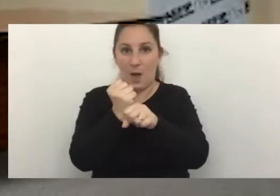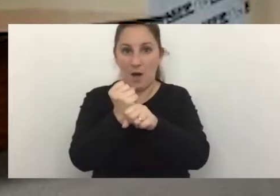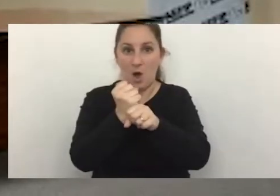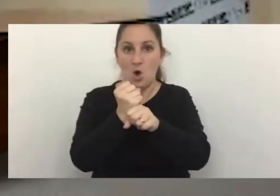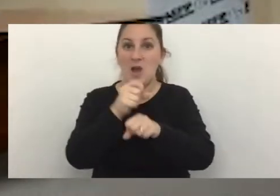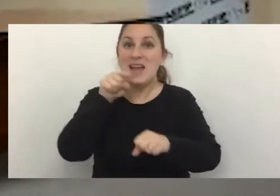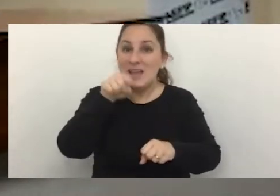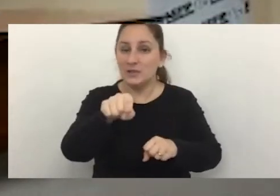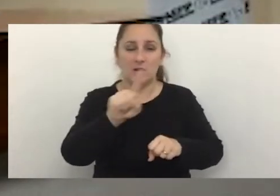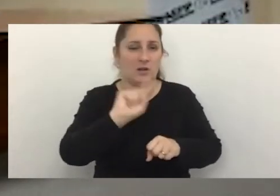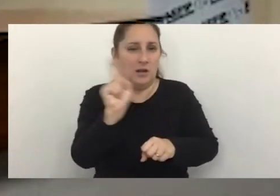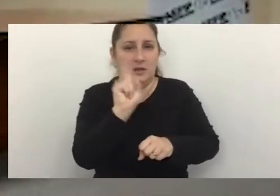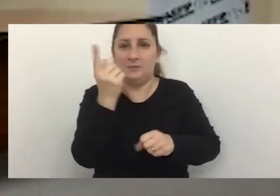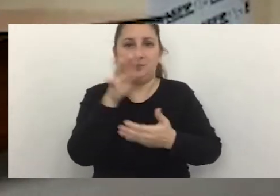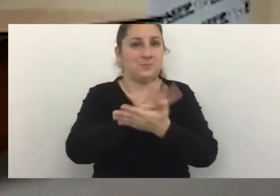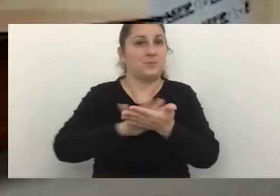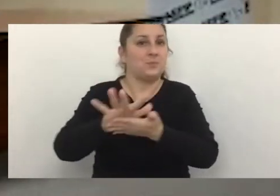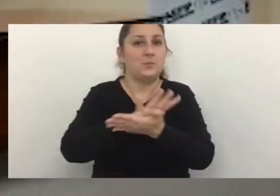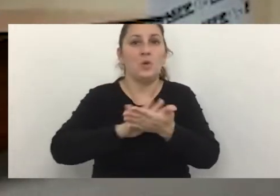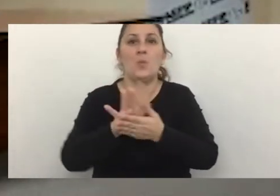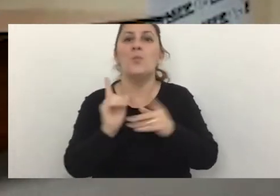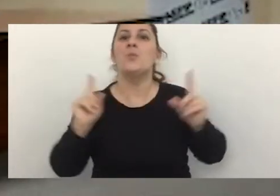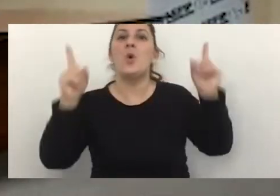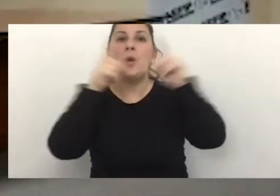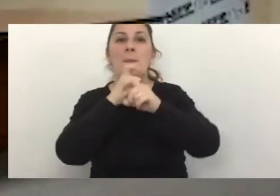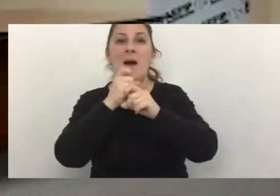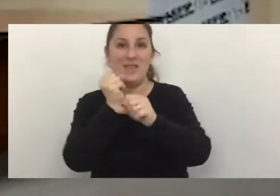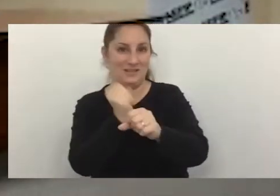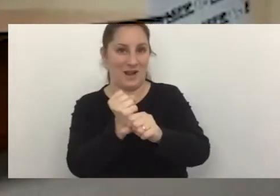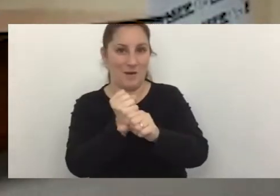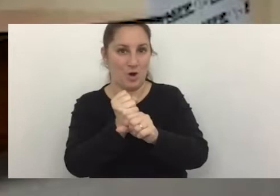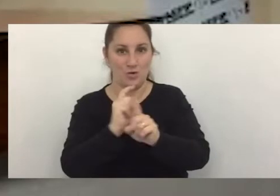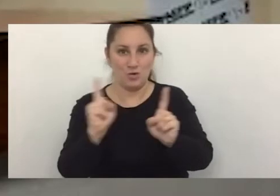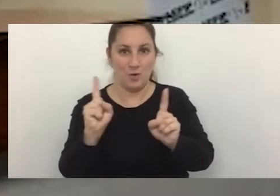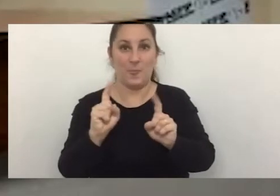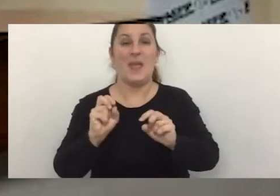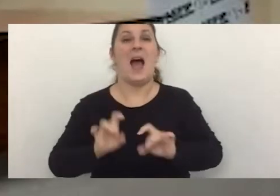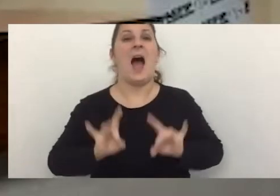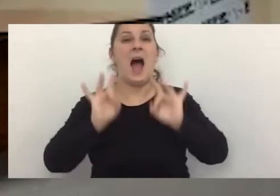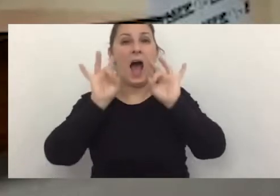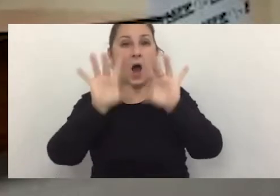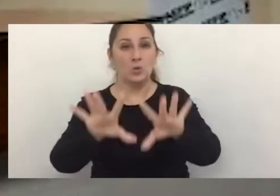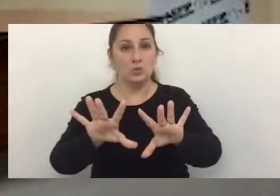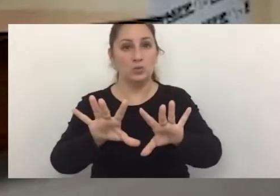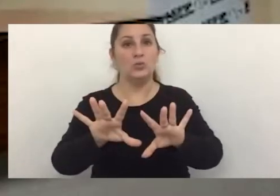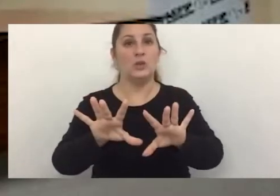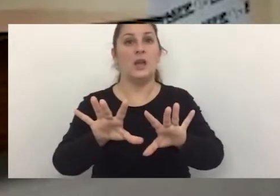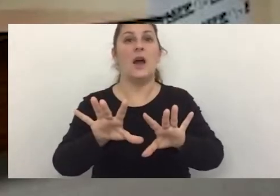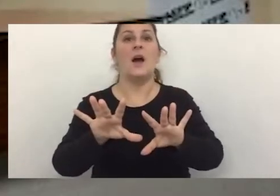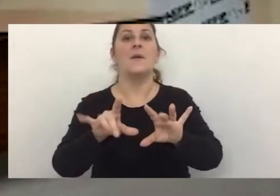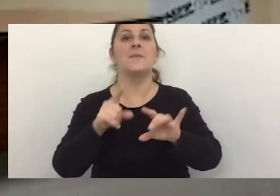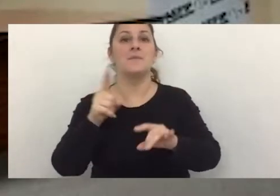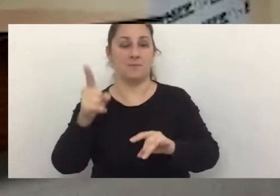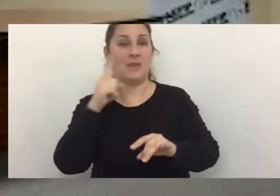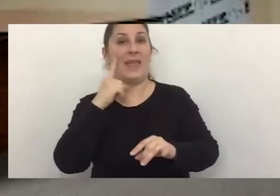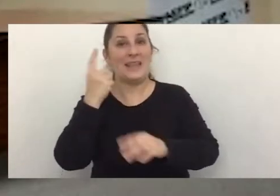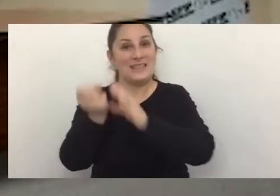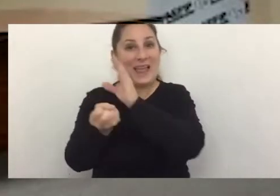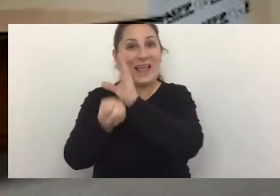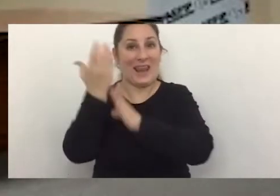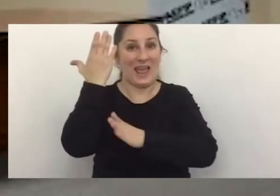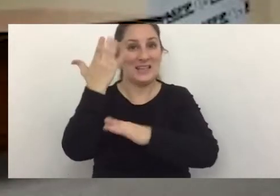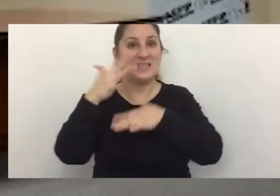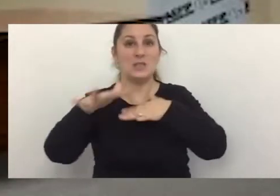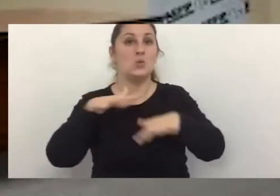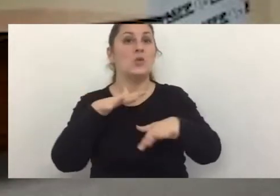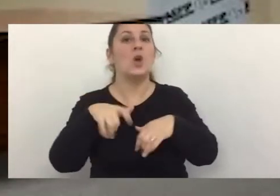para solucionar los problemas del empleo. En Austria, la famosa mochila austríaca, se crea esto para generar